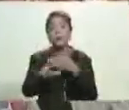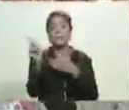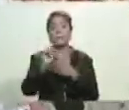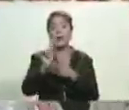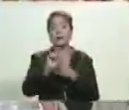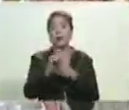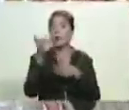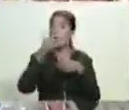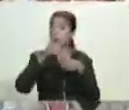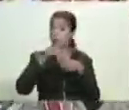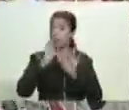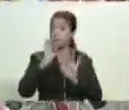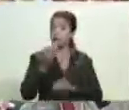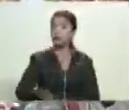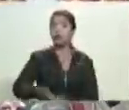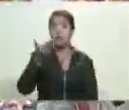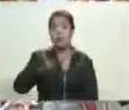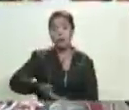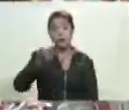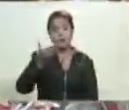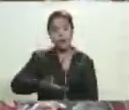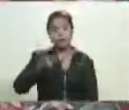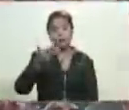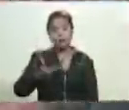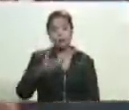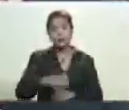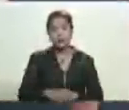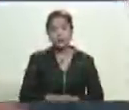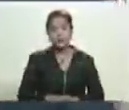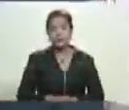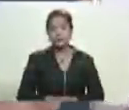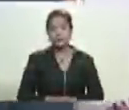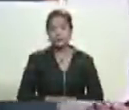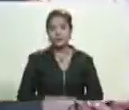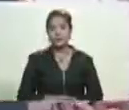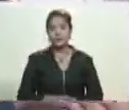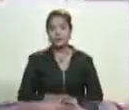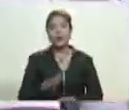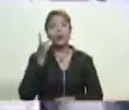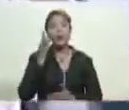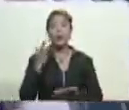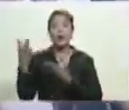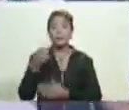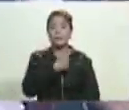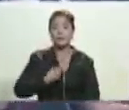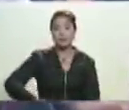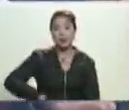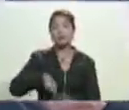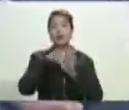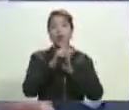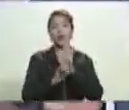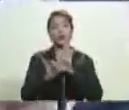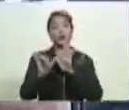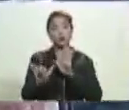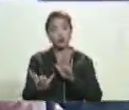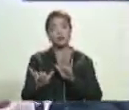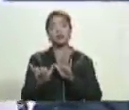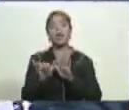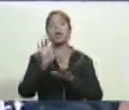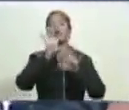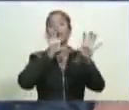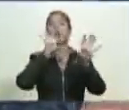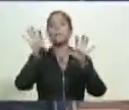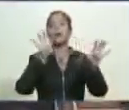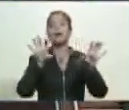meses, con datos importantísimos. Y es que según la nueva presidenta de la Asamblea Nacional Constituyente, Delcy Rodríguez, las Naciones